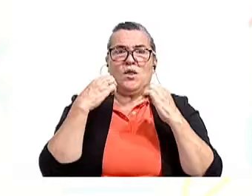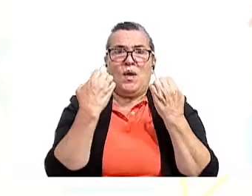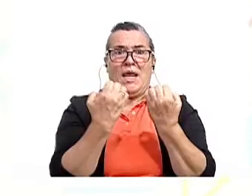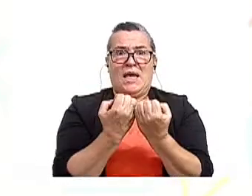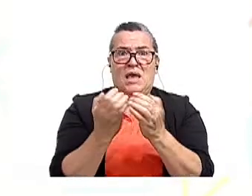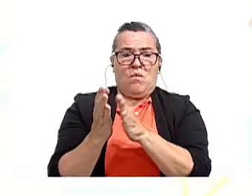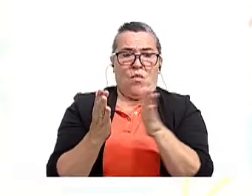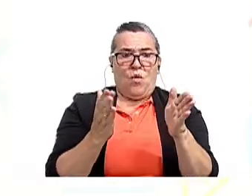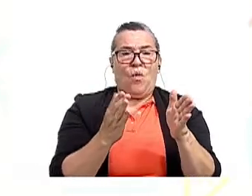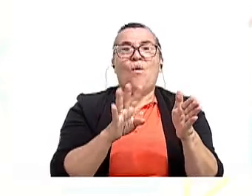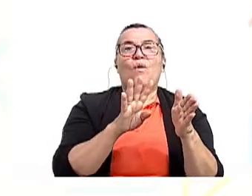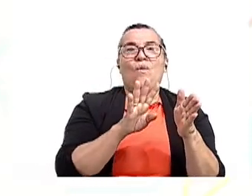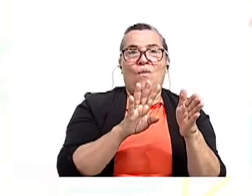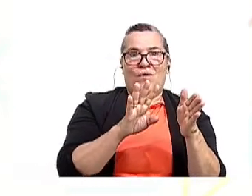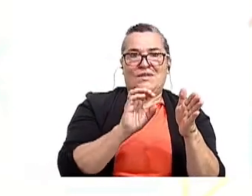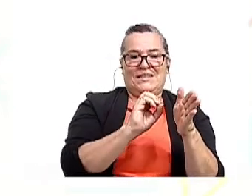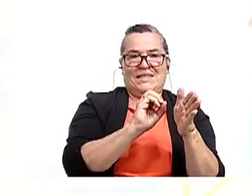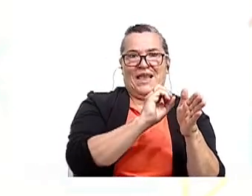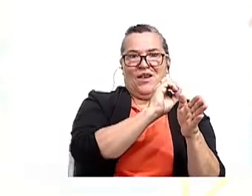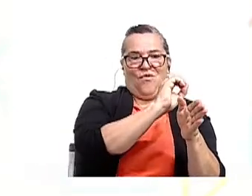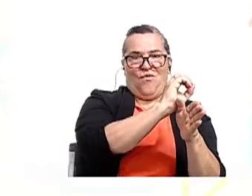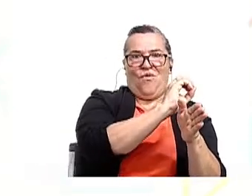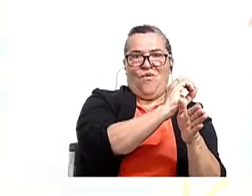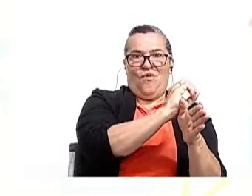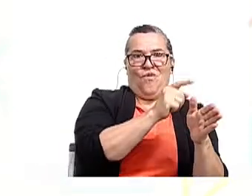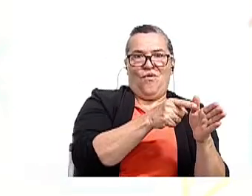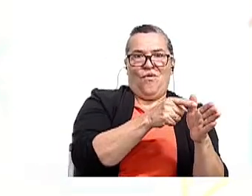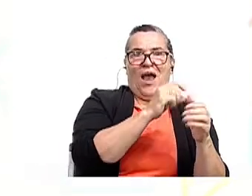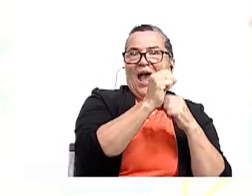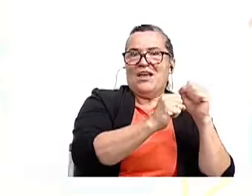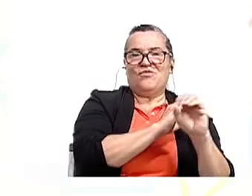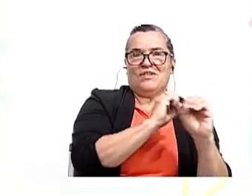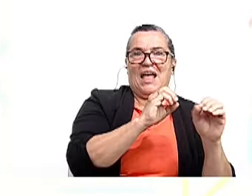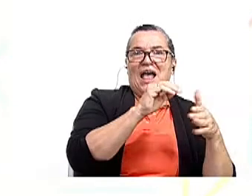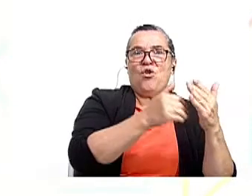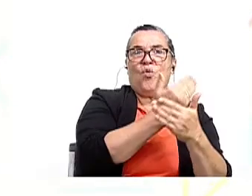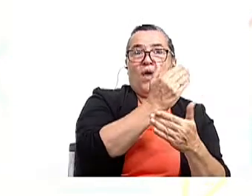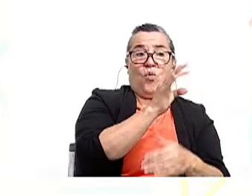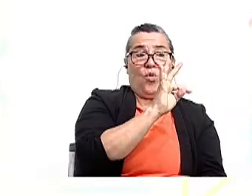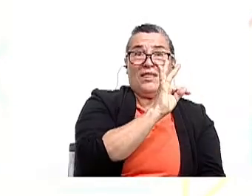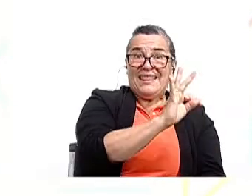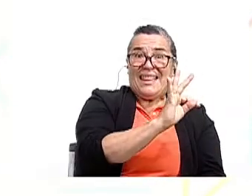nuevo? Muy bien, 0 años. Entonces ya sabemos que t es 0.